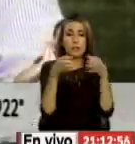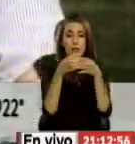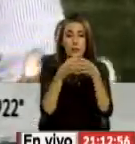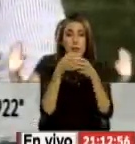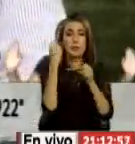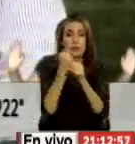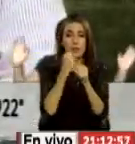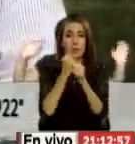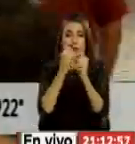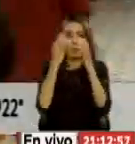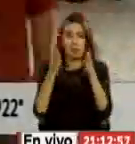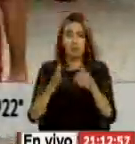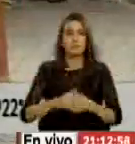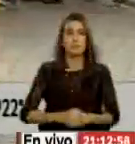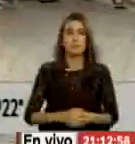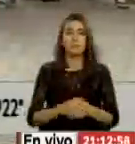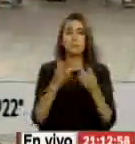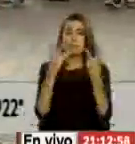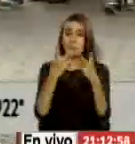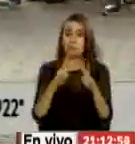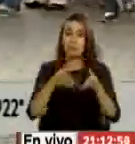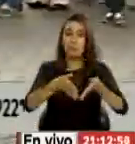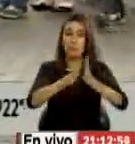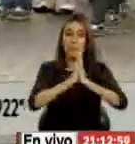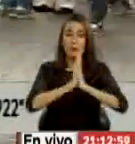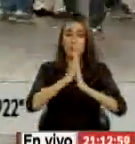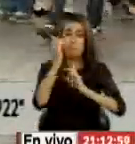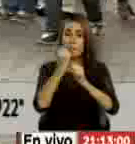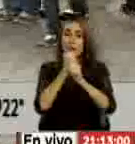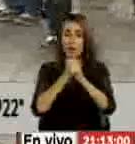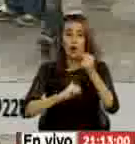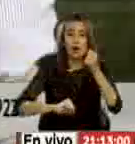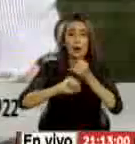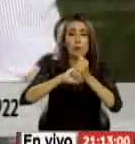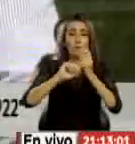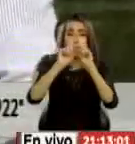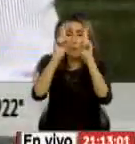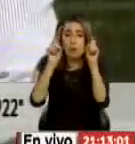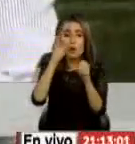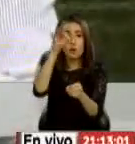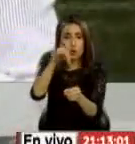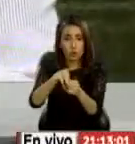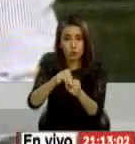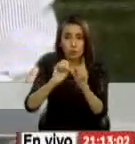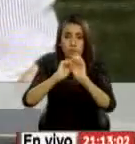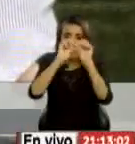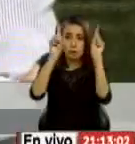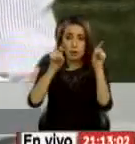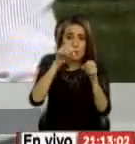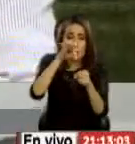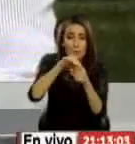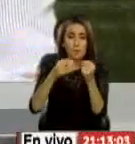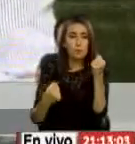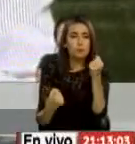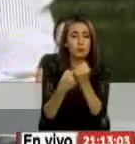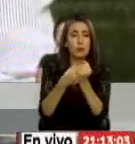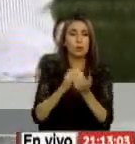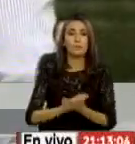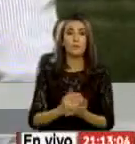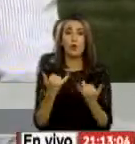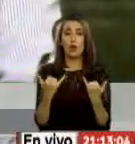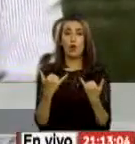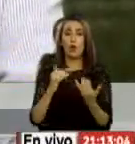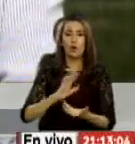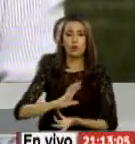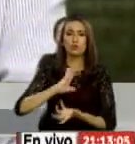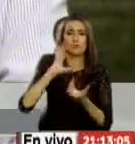ningún tipo de intervención. También pidió a los trabajadores el apoyo a la consulta popular. Hoy vivimos una revolución renovada.